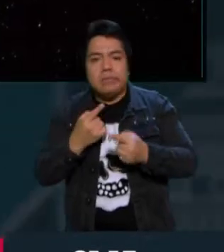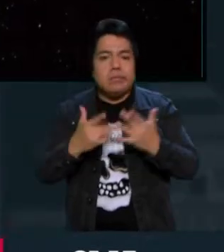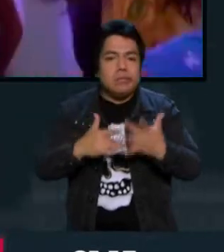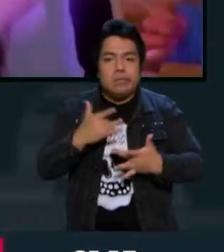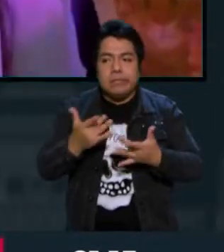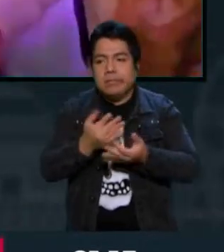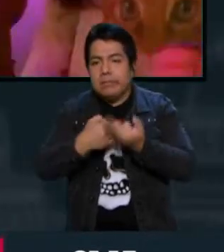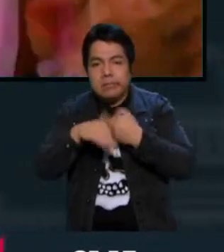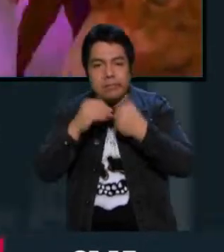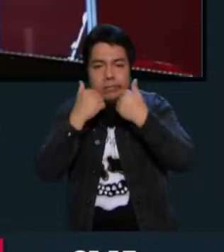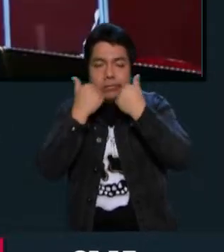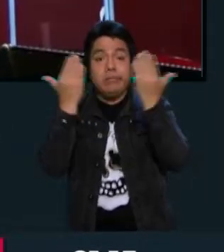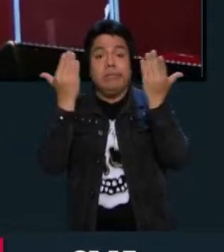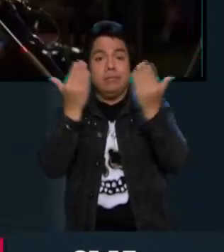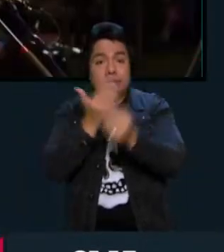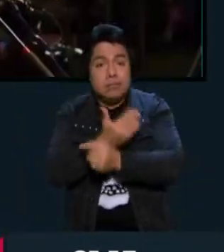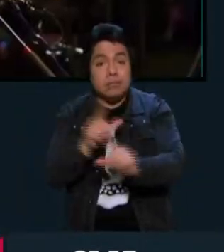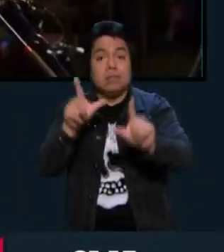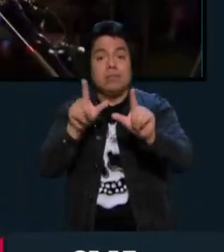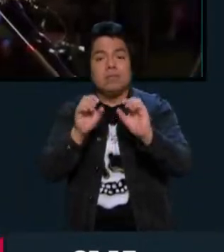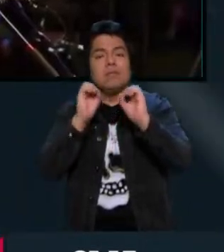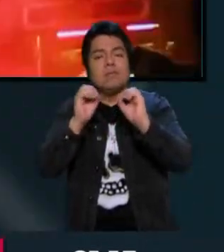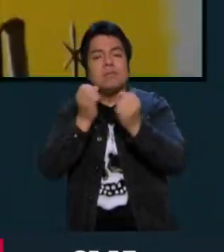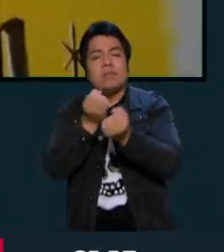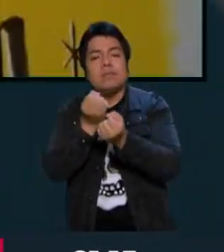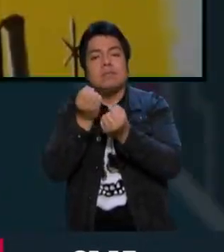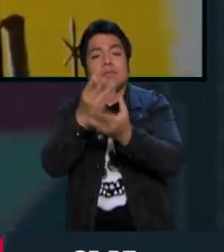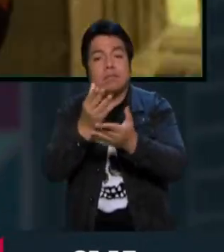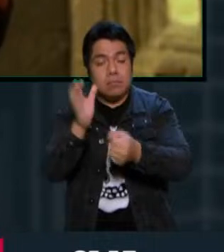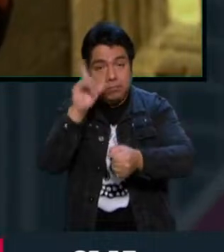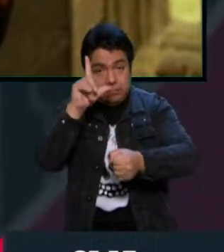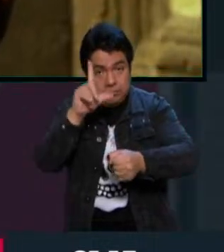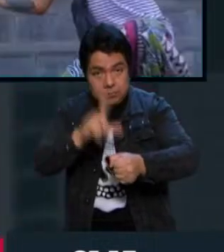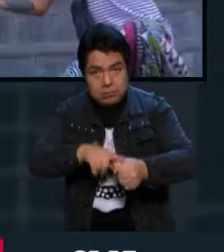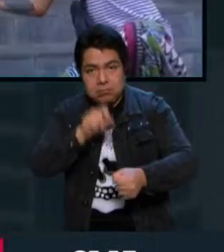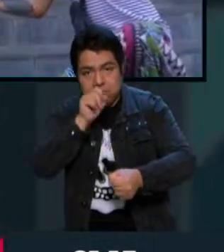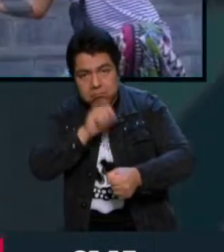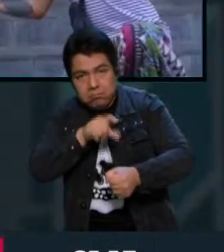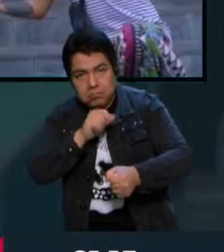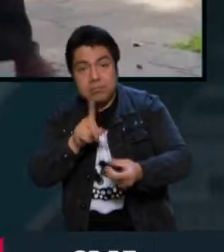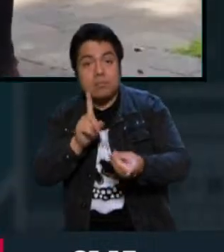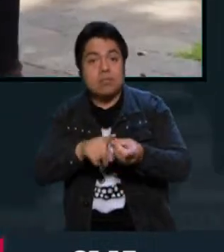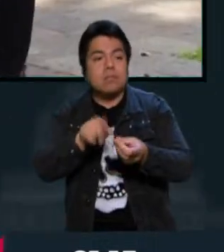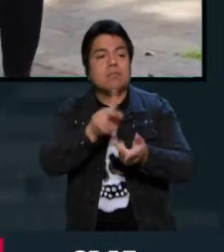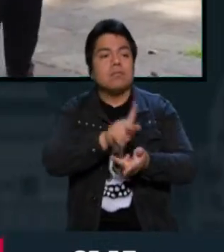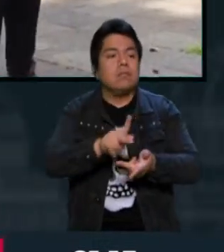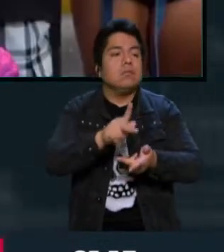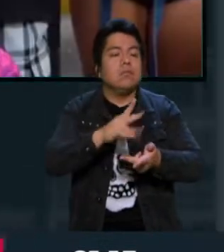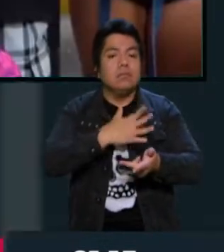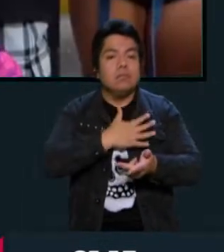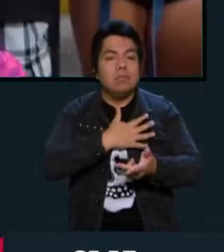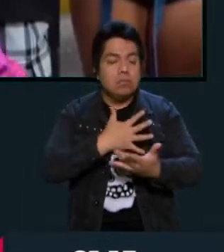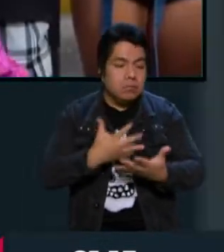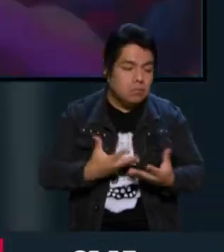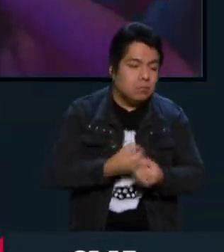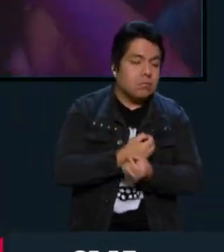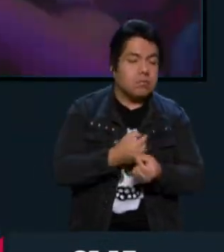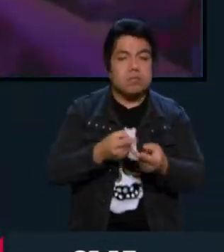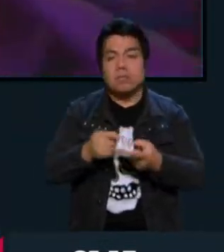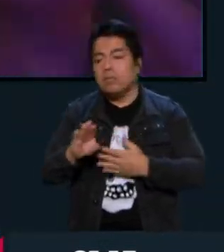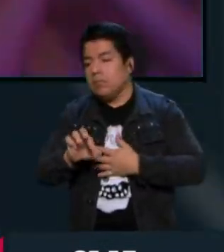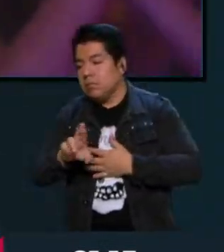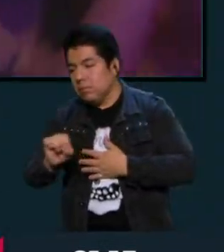poder hacerlo. Si quiere expresar su propia cultura, su pertenencia a un determinado pueblo, a un determinado barrio,